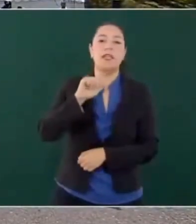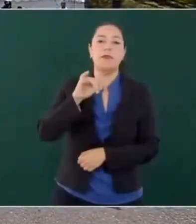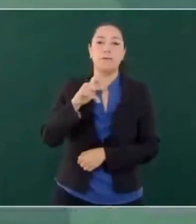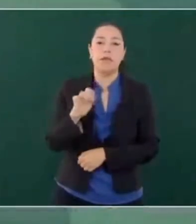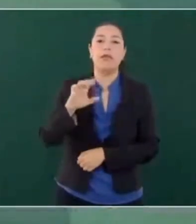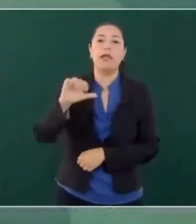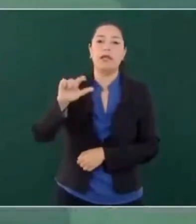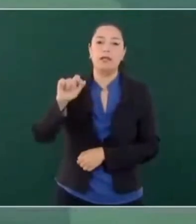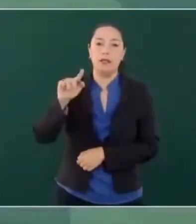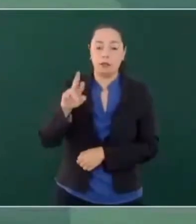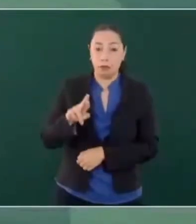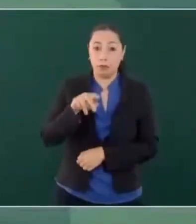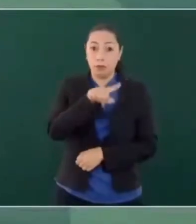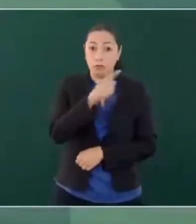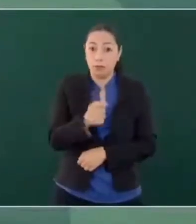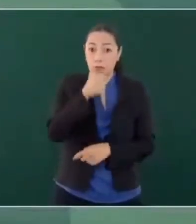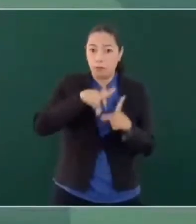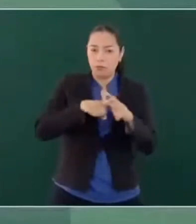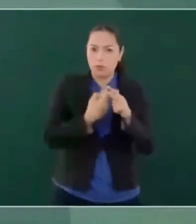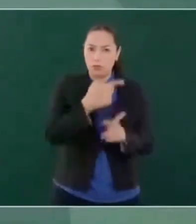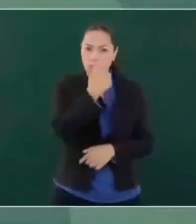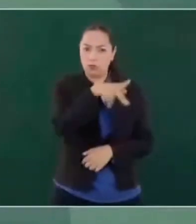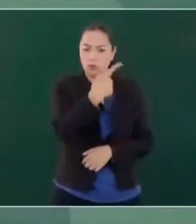había iniciado su carrera